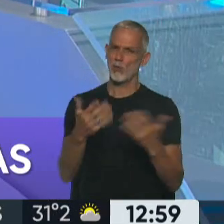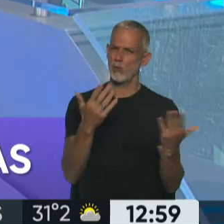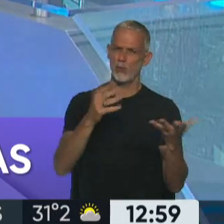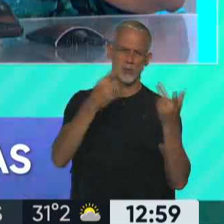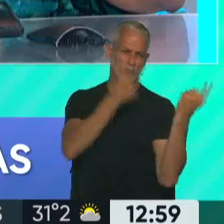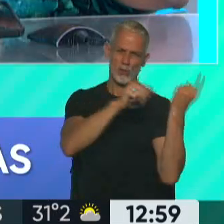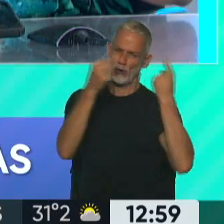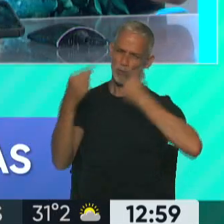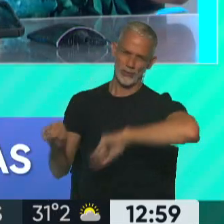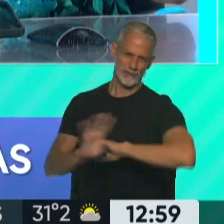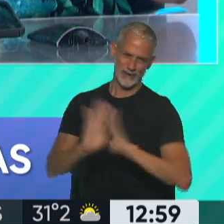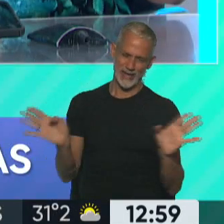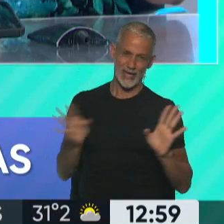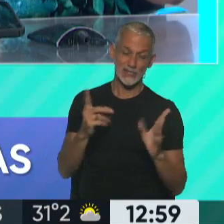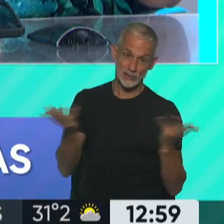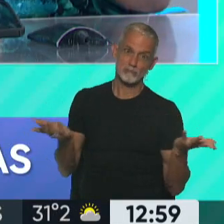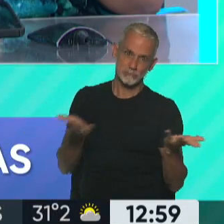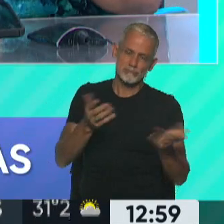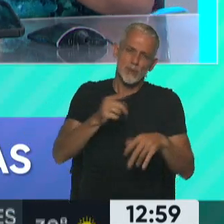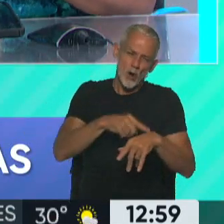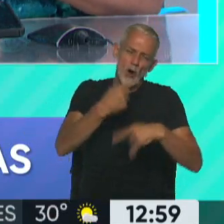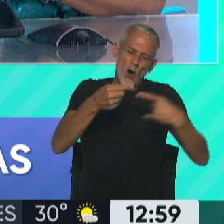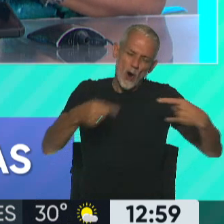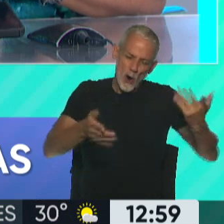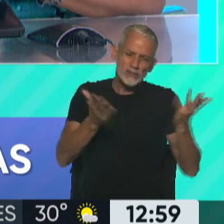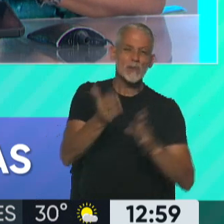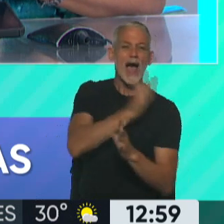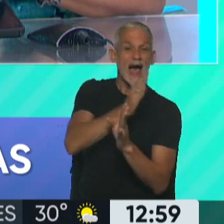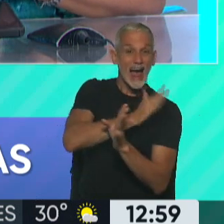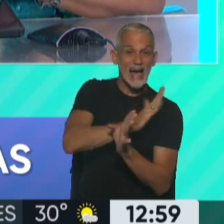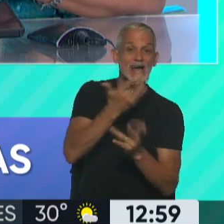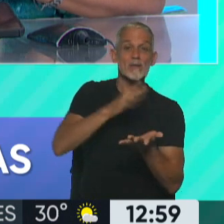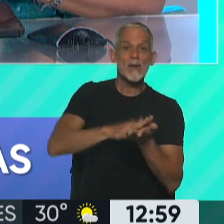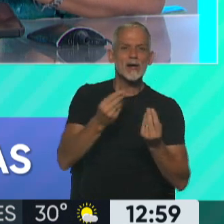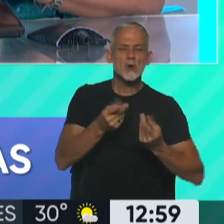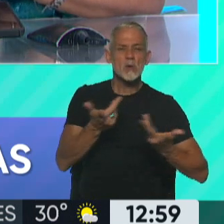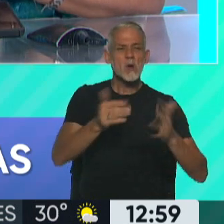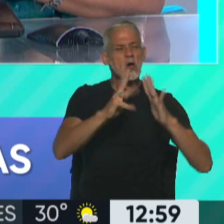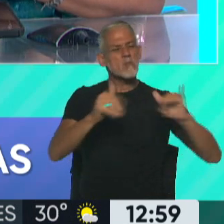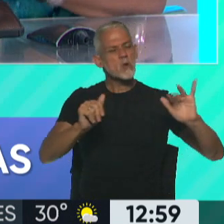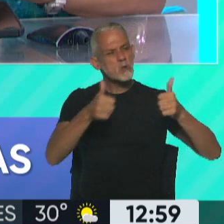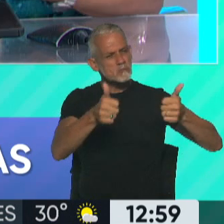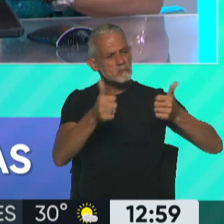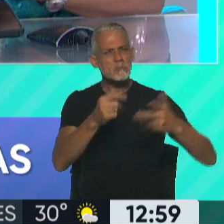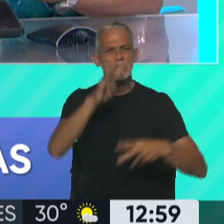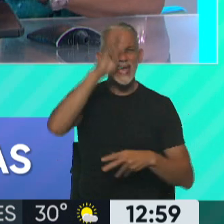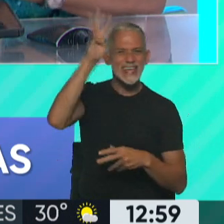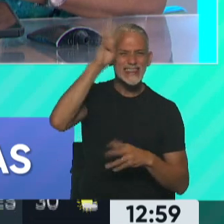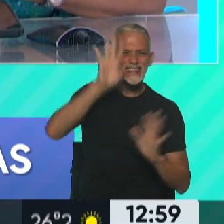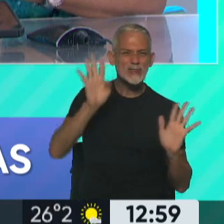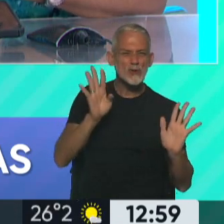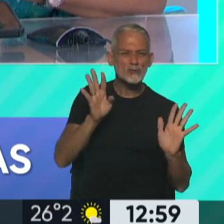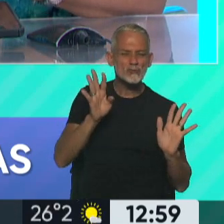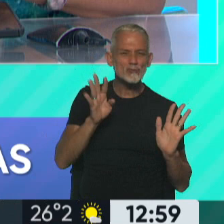mundo, ¿no? Y ha corrido mucha agua bajo el puente. ¿Por qué? Porque antes se refería al trato pacífico con los indios, con lo cual ya demostraba